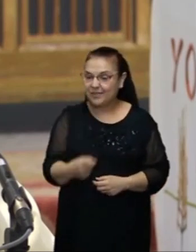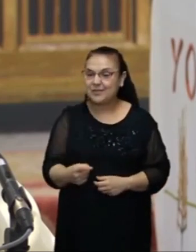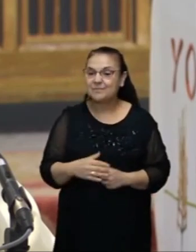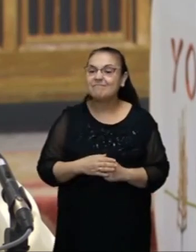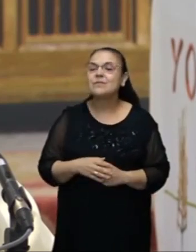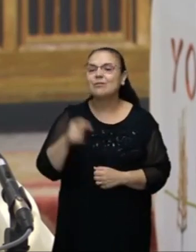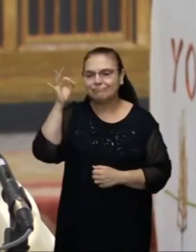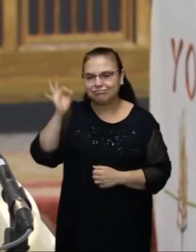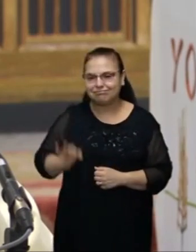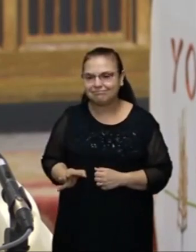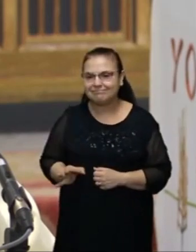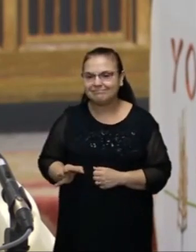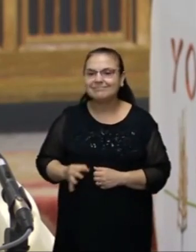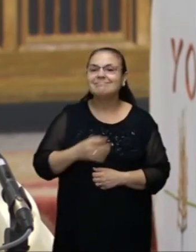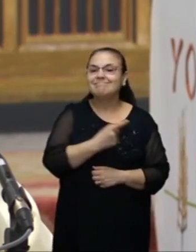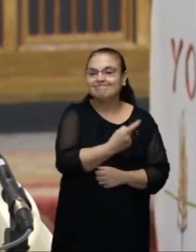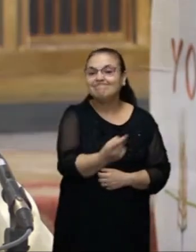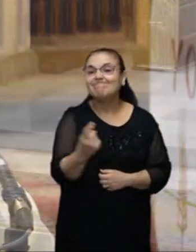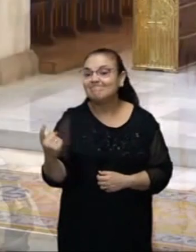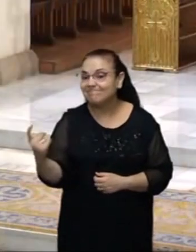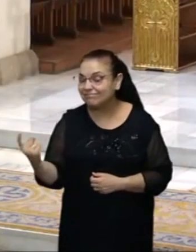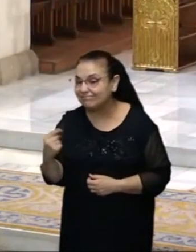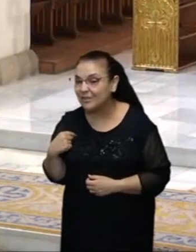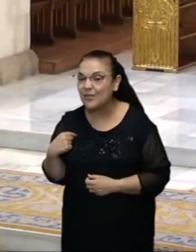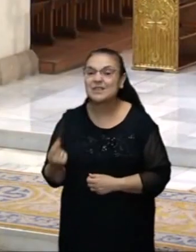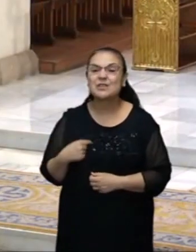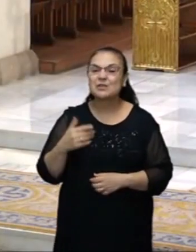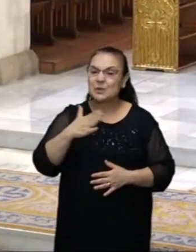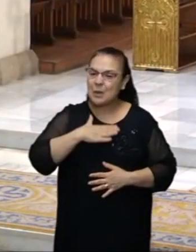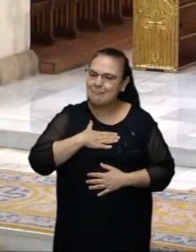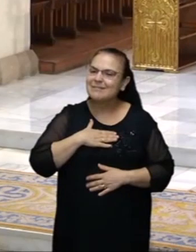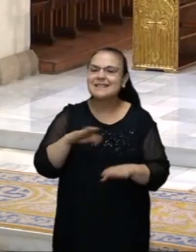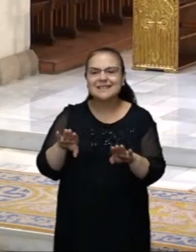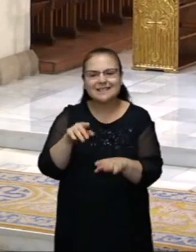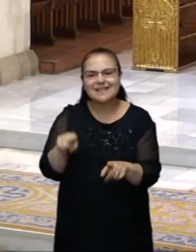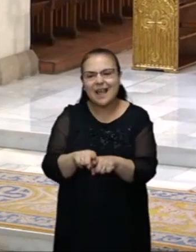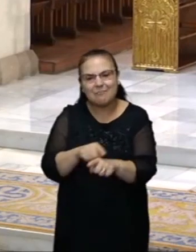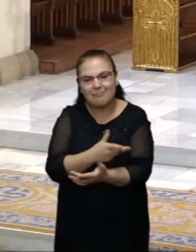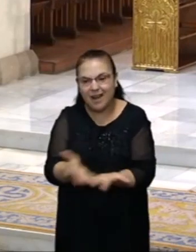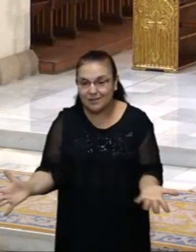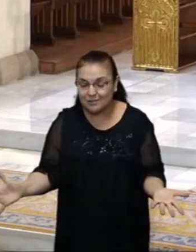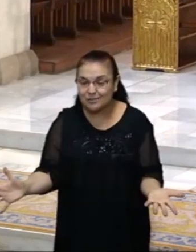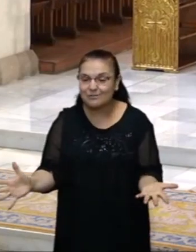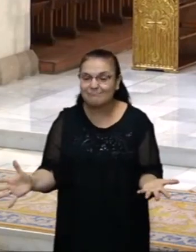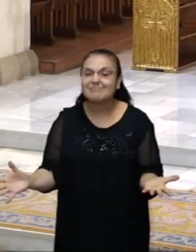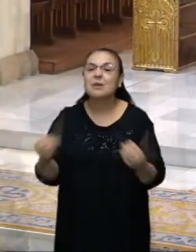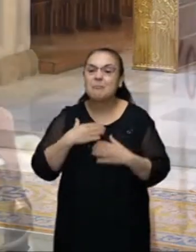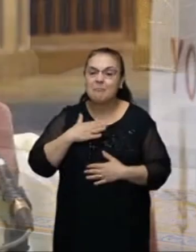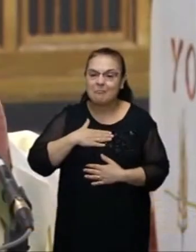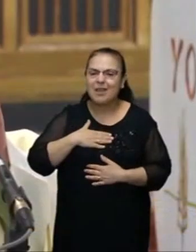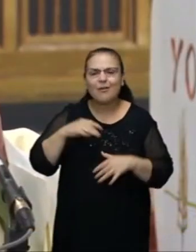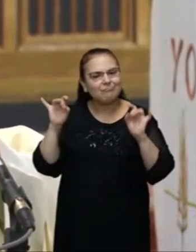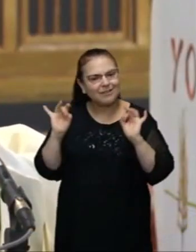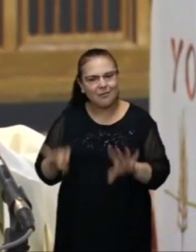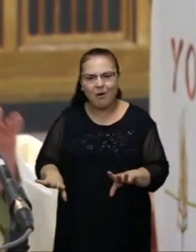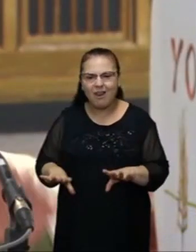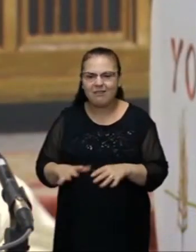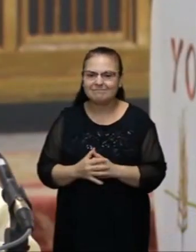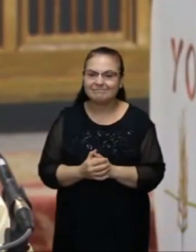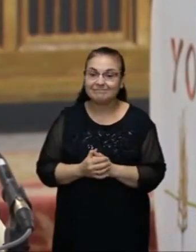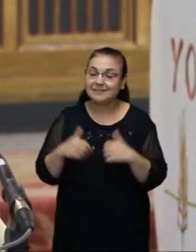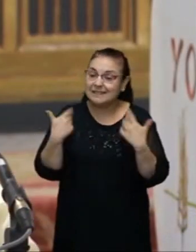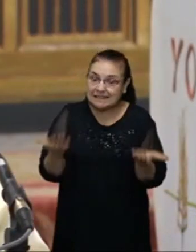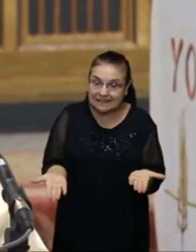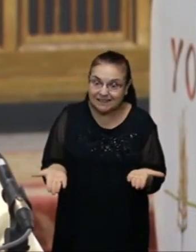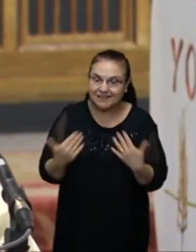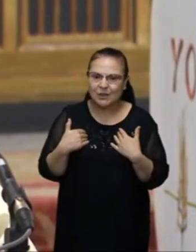os aseguro que cada vez que lo hicisteis con uno de estos mis humildes hermanos, conmigo lo hicisteis. Y